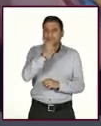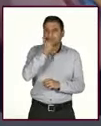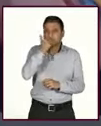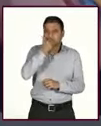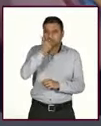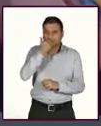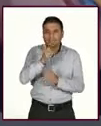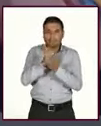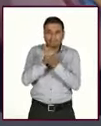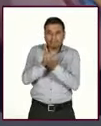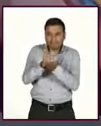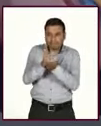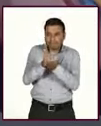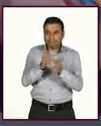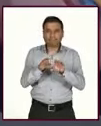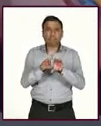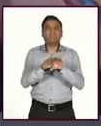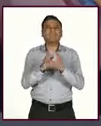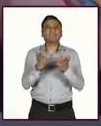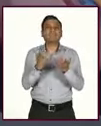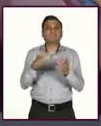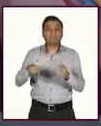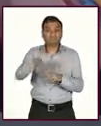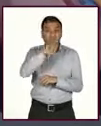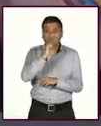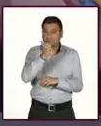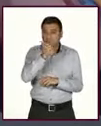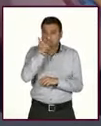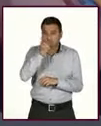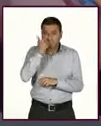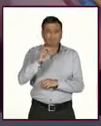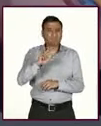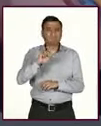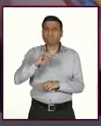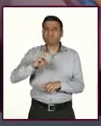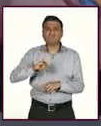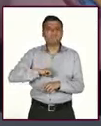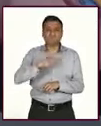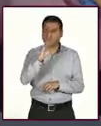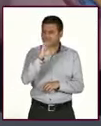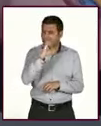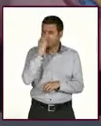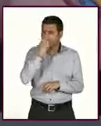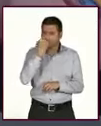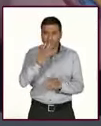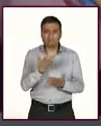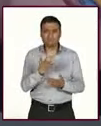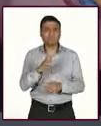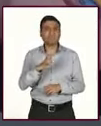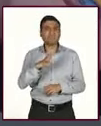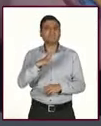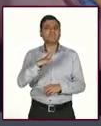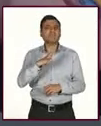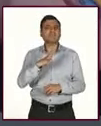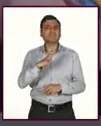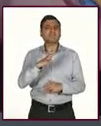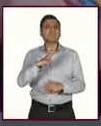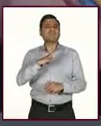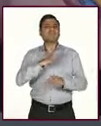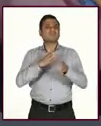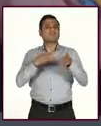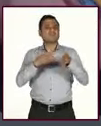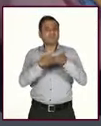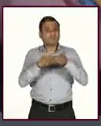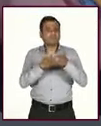que tienen toda la apatía por aprender y que no tienen límites en rebasar la línea de respeto y mucho menos